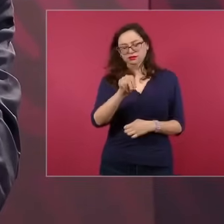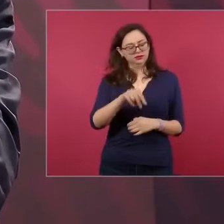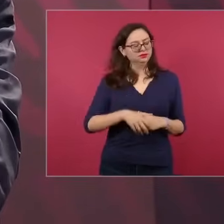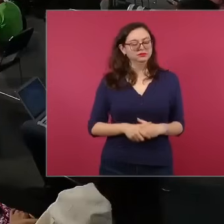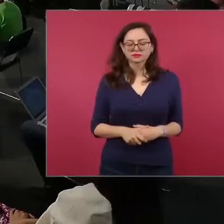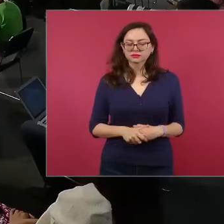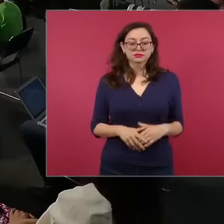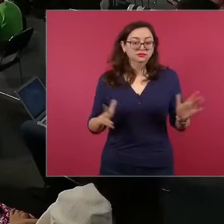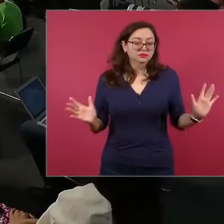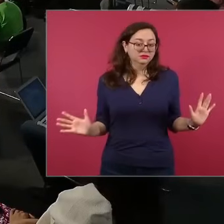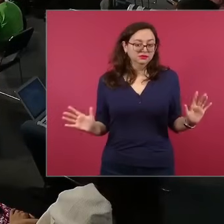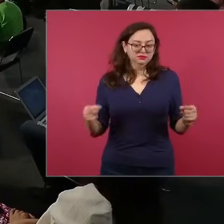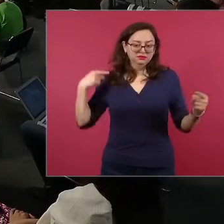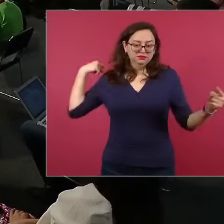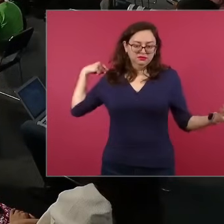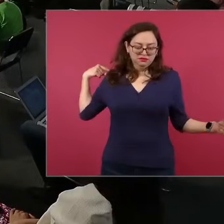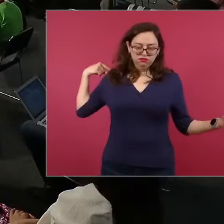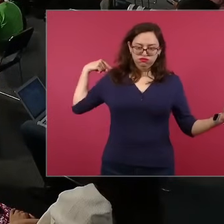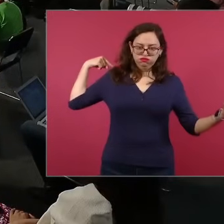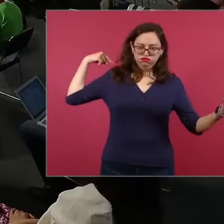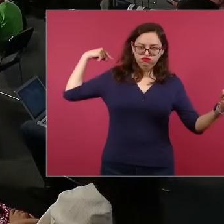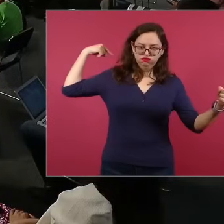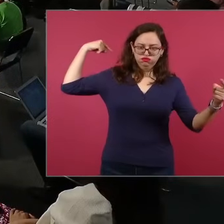antes y hasta ahora,